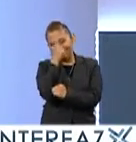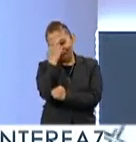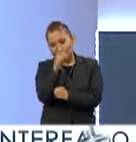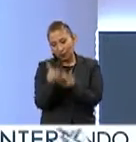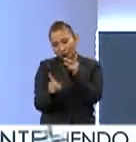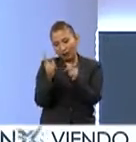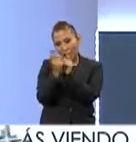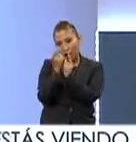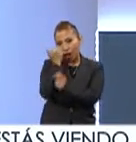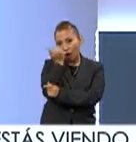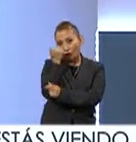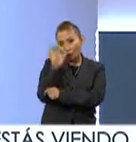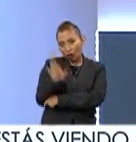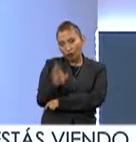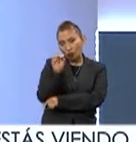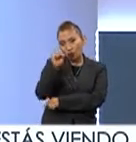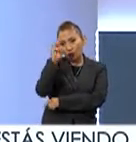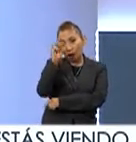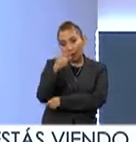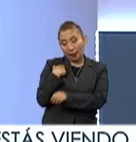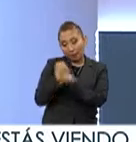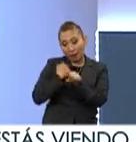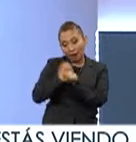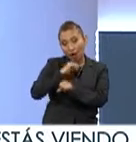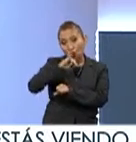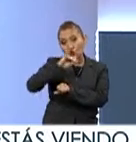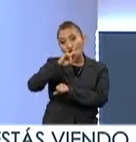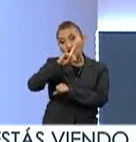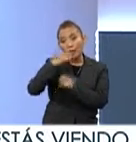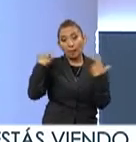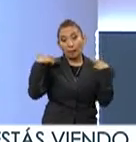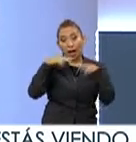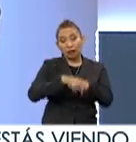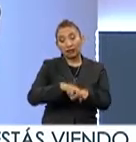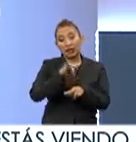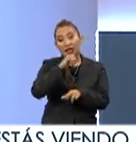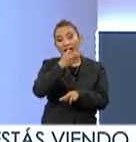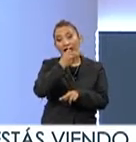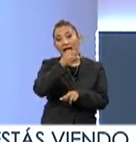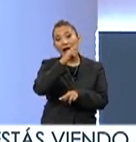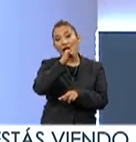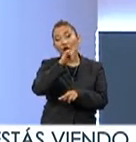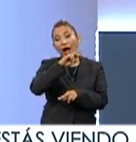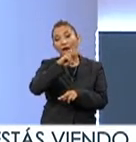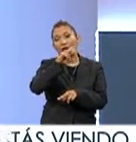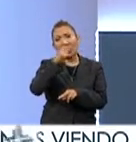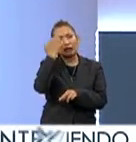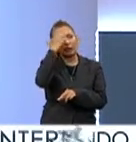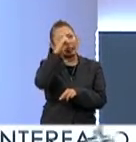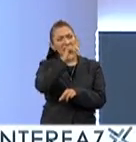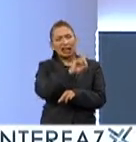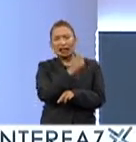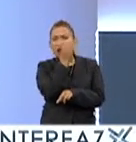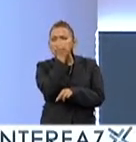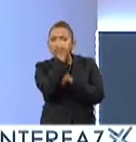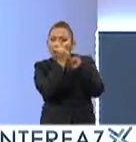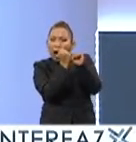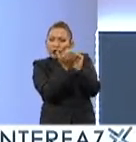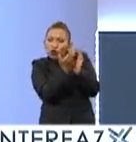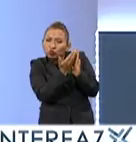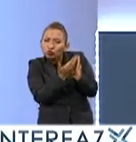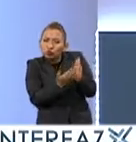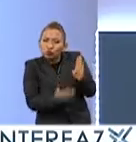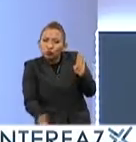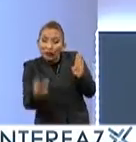de platicar con estudiantes de la UNAM, con practicantes de judo y con el profesor Hilario Ávila, que tiene una experiencia de 39